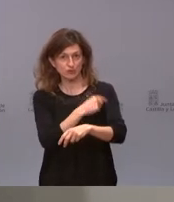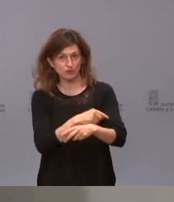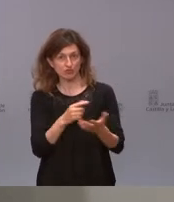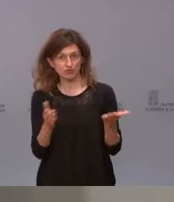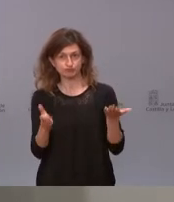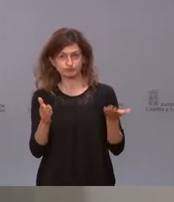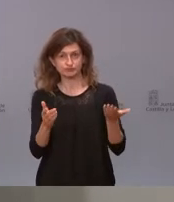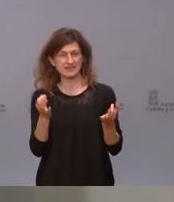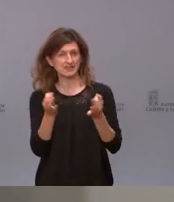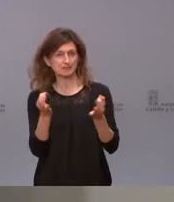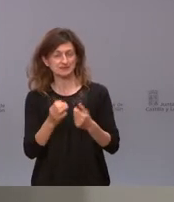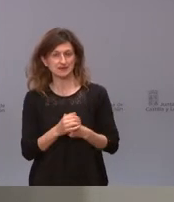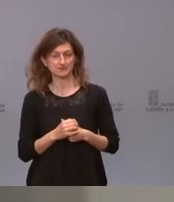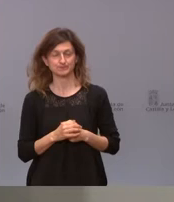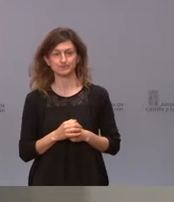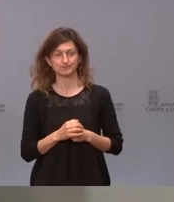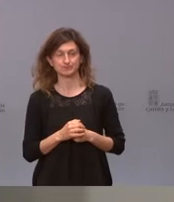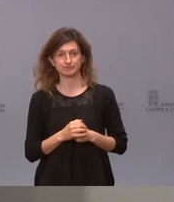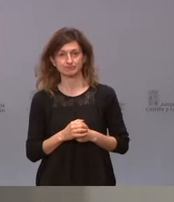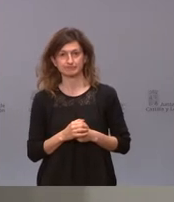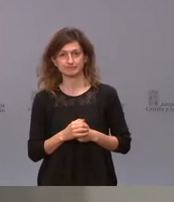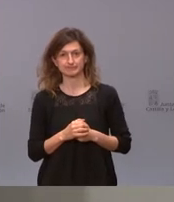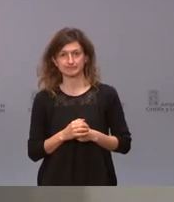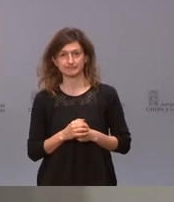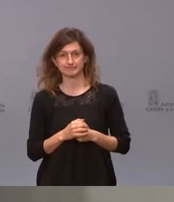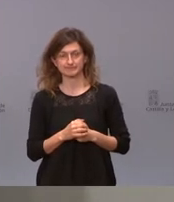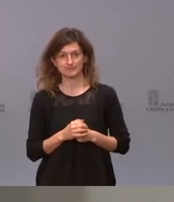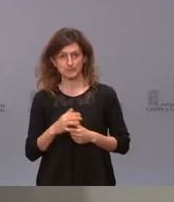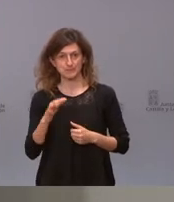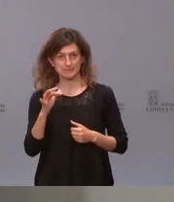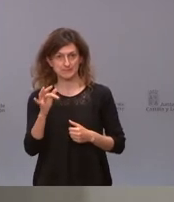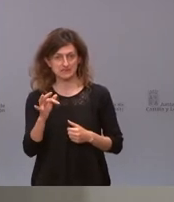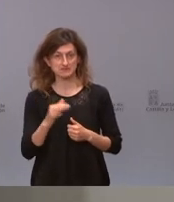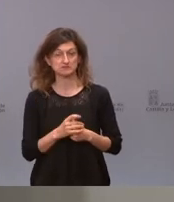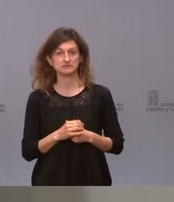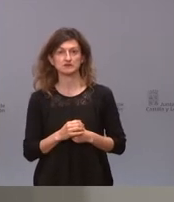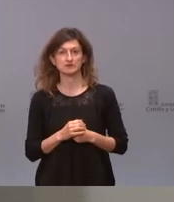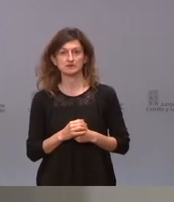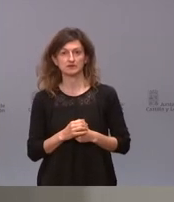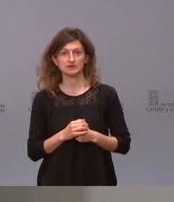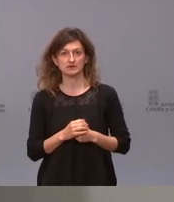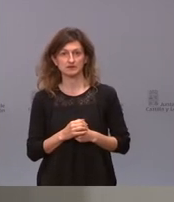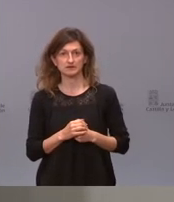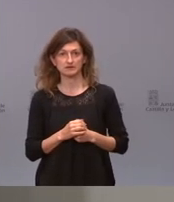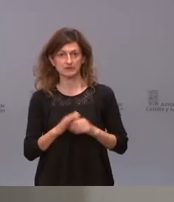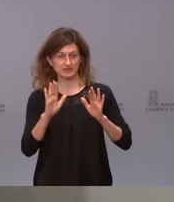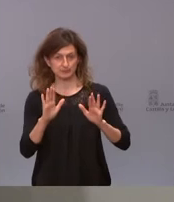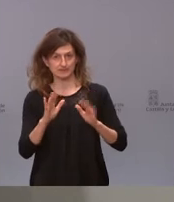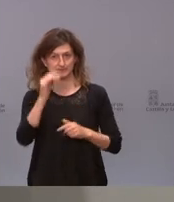que es lo que estaba ocurriendo y en cuanto a las especialidades el cuáles son